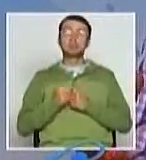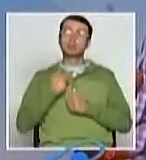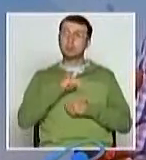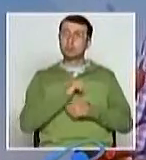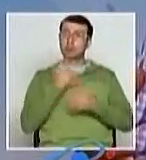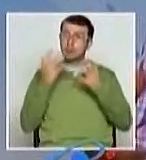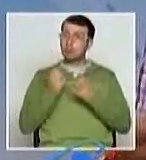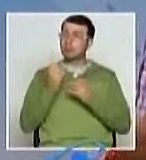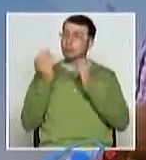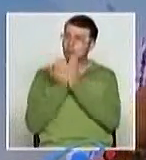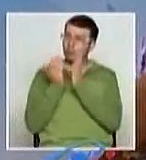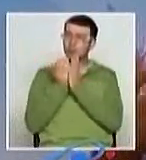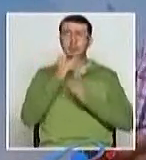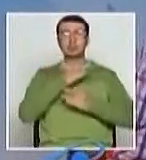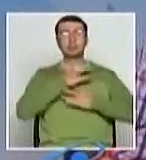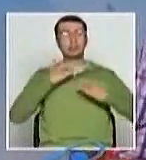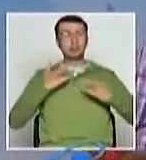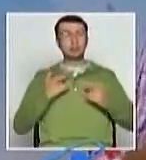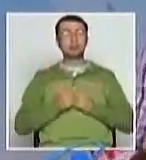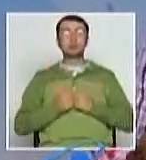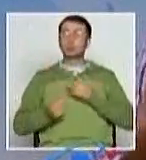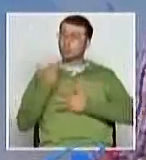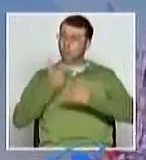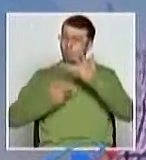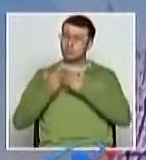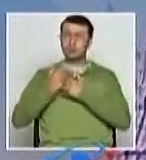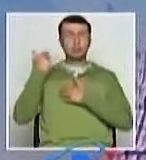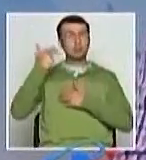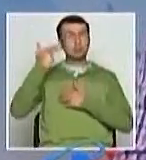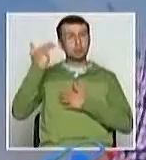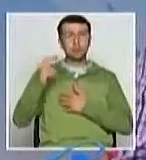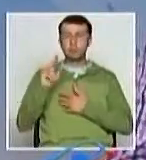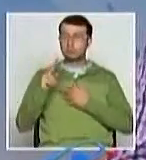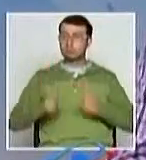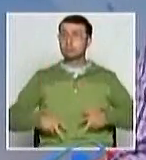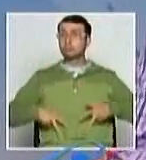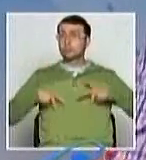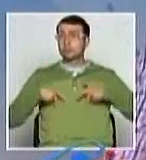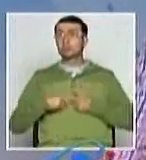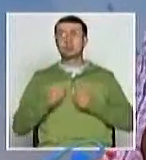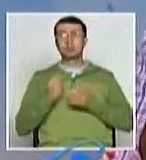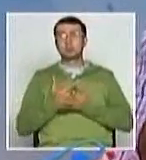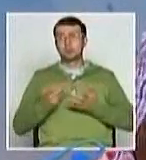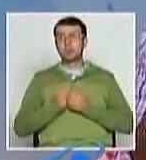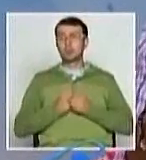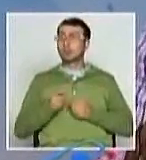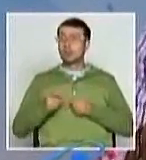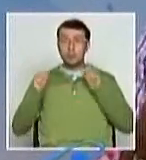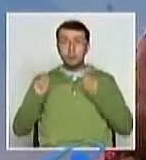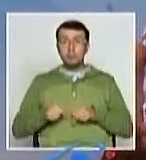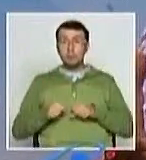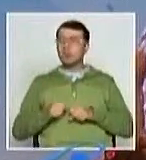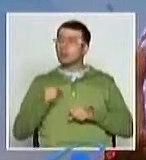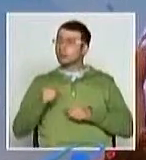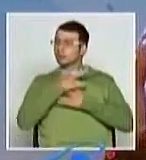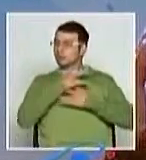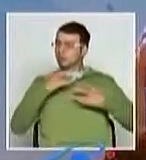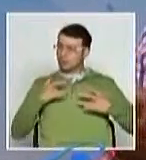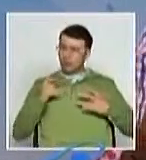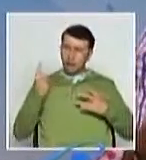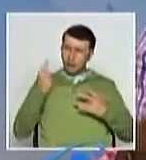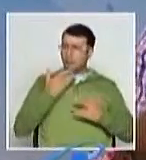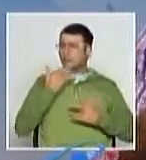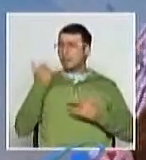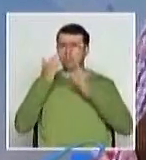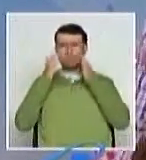en salud compartir historias clínicas casos clínicos poder hacer de la medicina algo más humano más didáctico